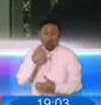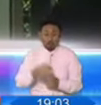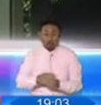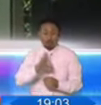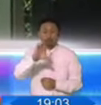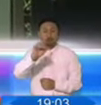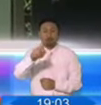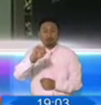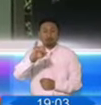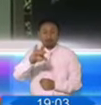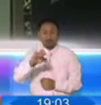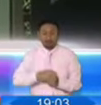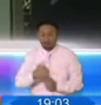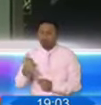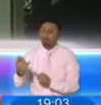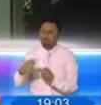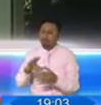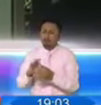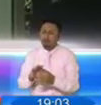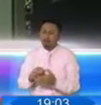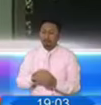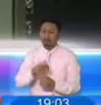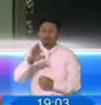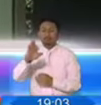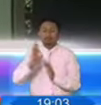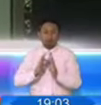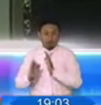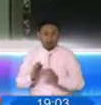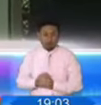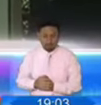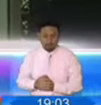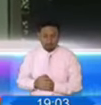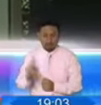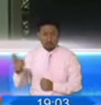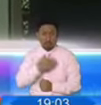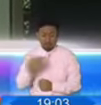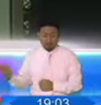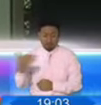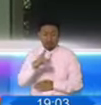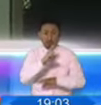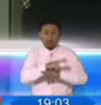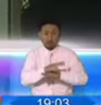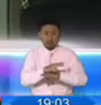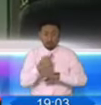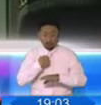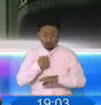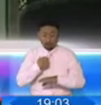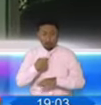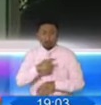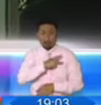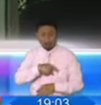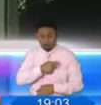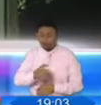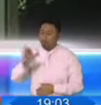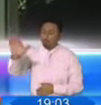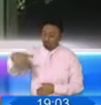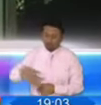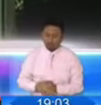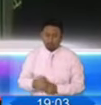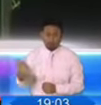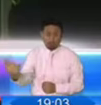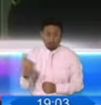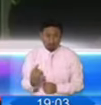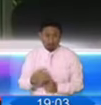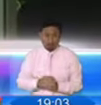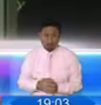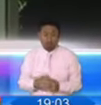Topic, cuál era la relación que tenía con la empresa Telconet. El señor vicepresidente acudió a la fiscalía al llamado que yo personalmente le hice como fiscal general del Estado, y